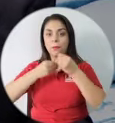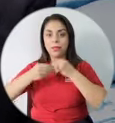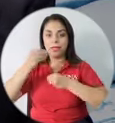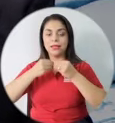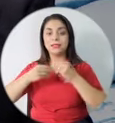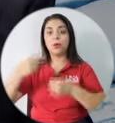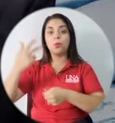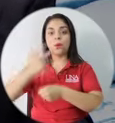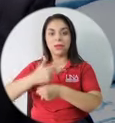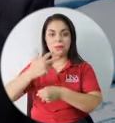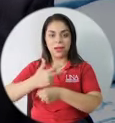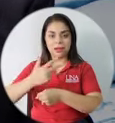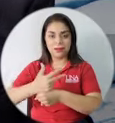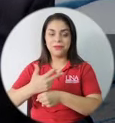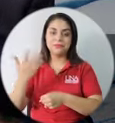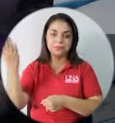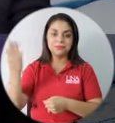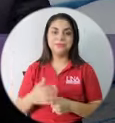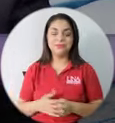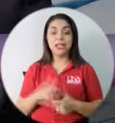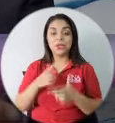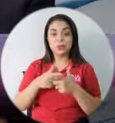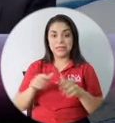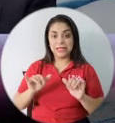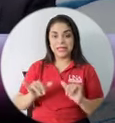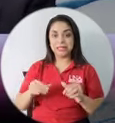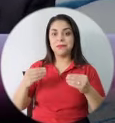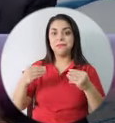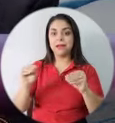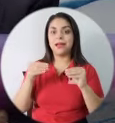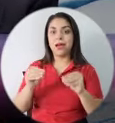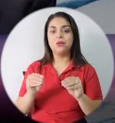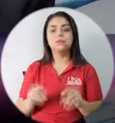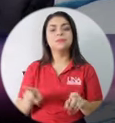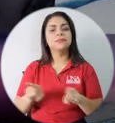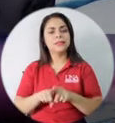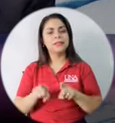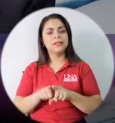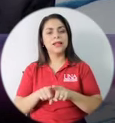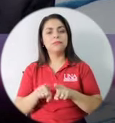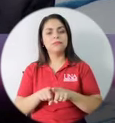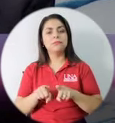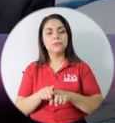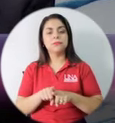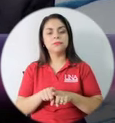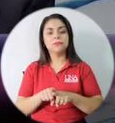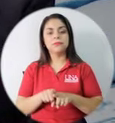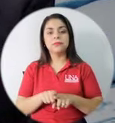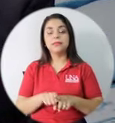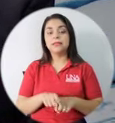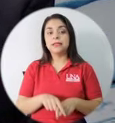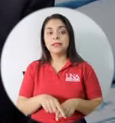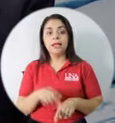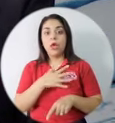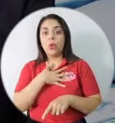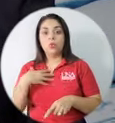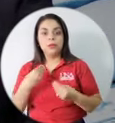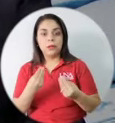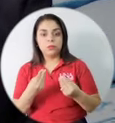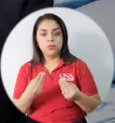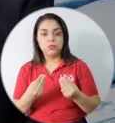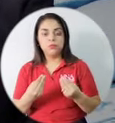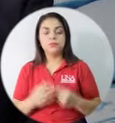alimentos guatemalteca, ¿verdad? Entonces, este mercado es, por ese lado también es de atracción.